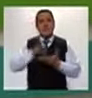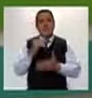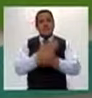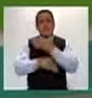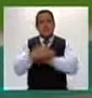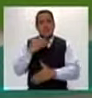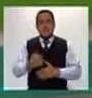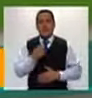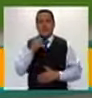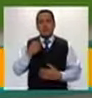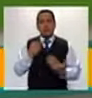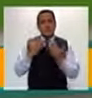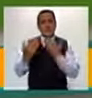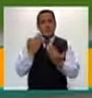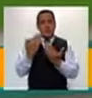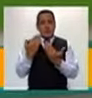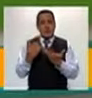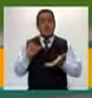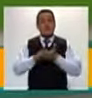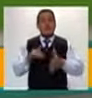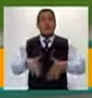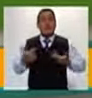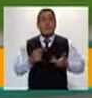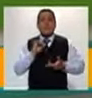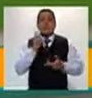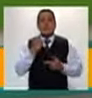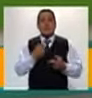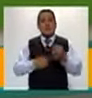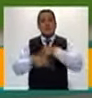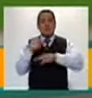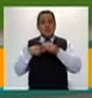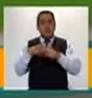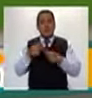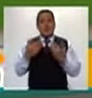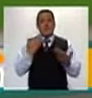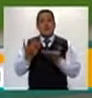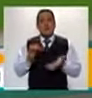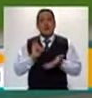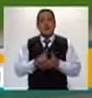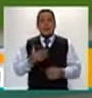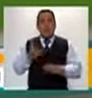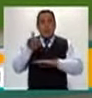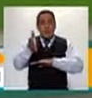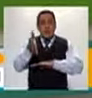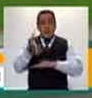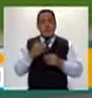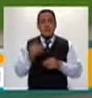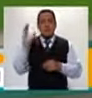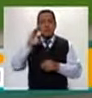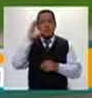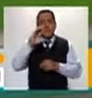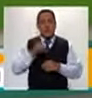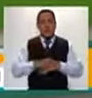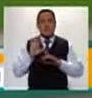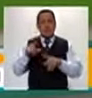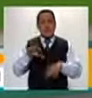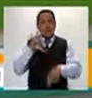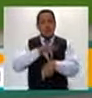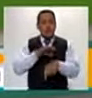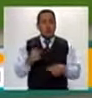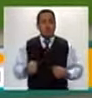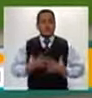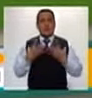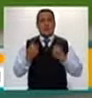es una situación que puede ser reversible en la medida en que acudan en busca del médico